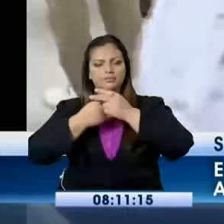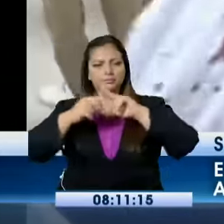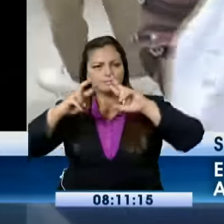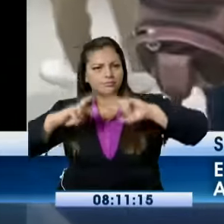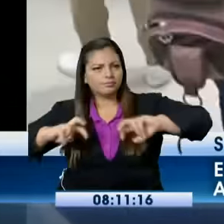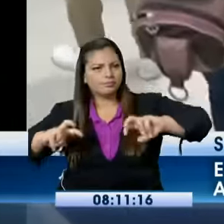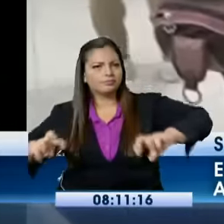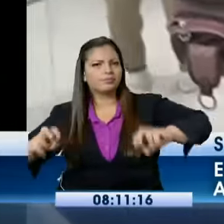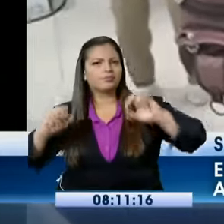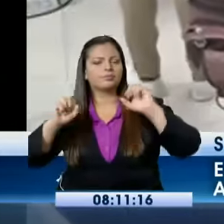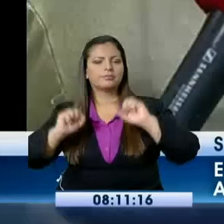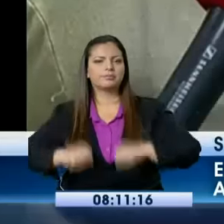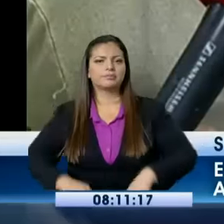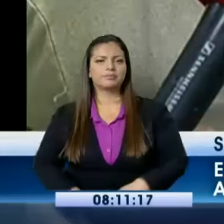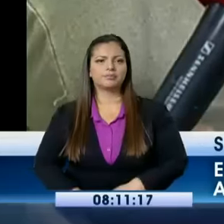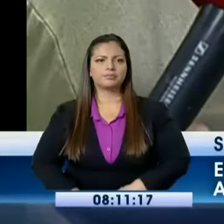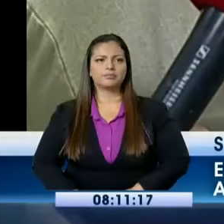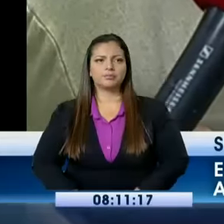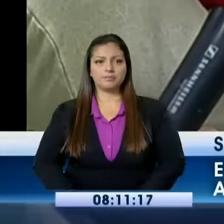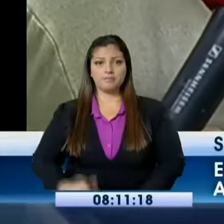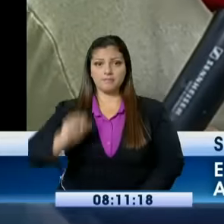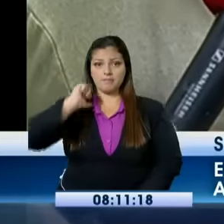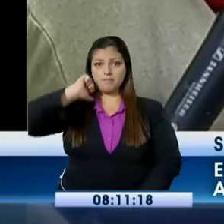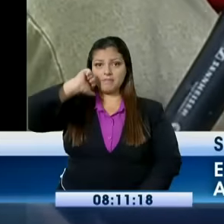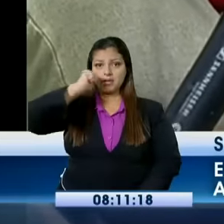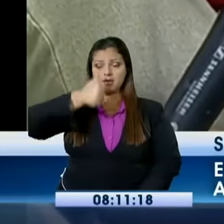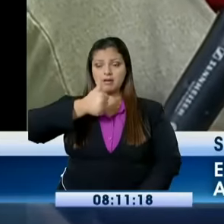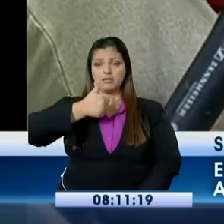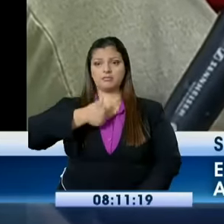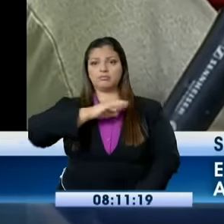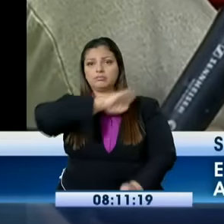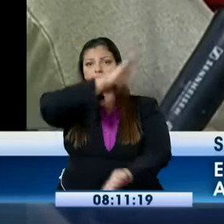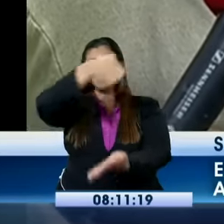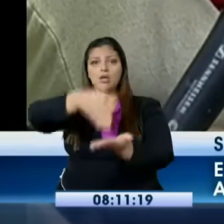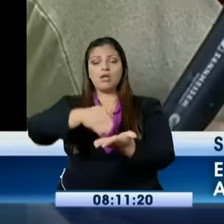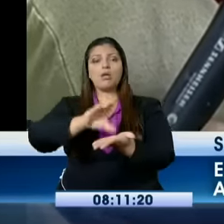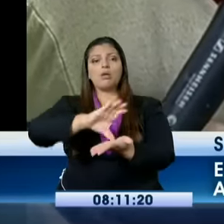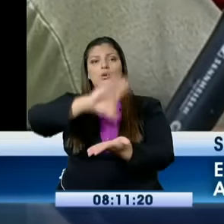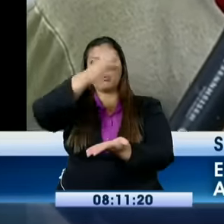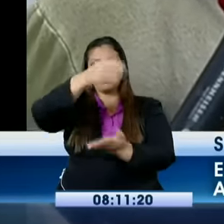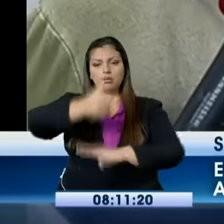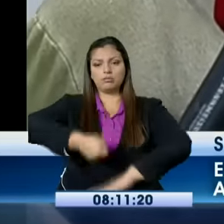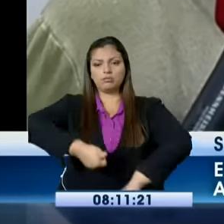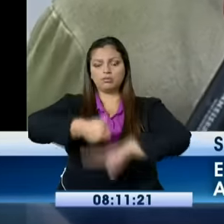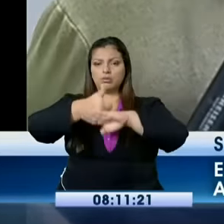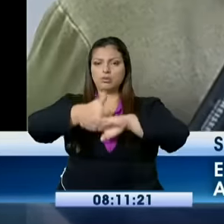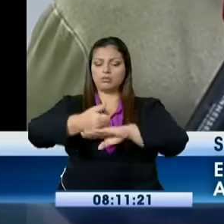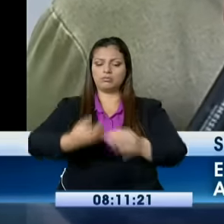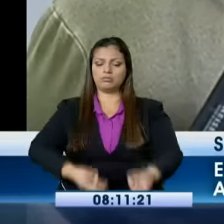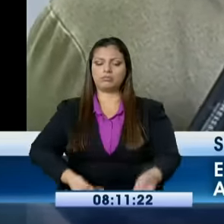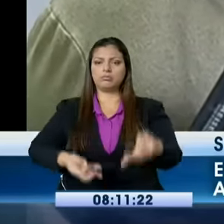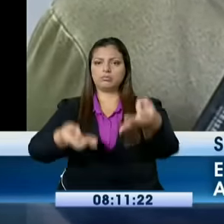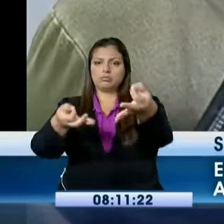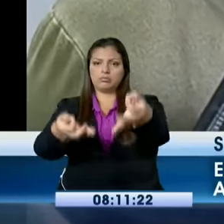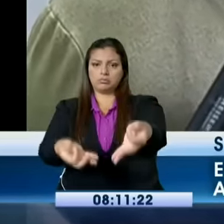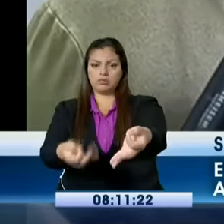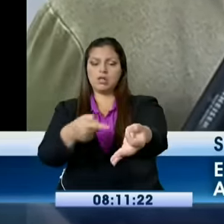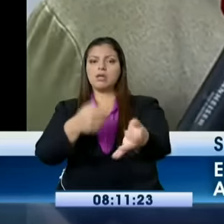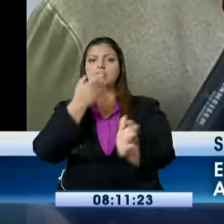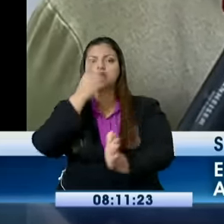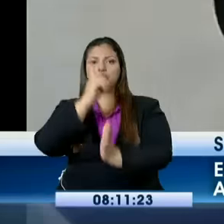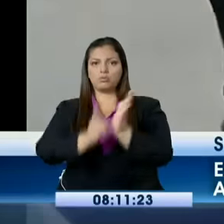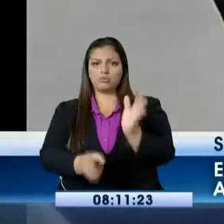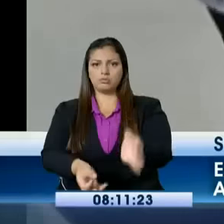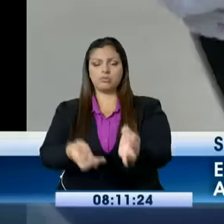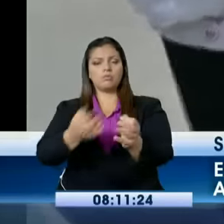respectivas investigaciones. Mañana voy a llevar la denuncia al colegio para que ellos me ayuden a localizar al que lo